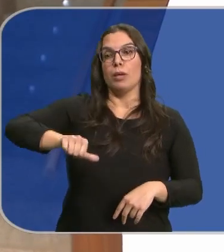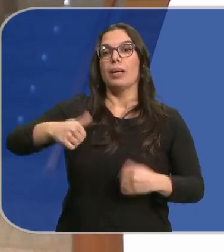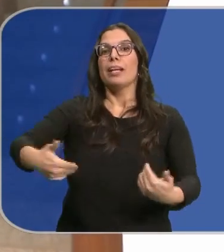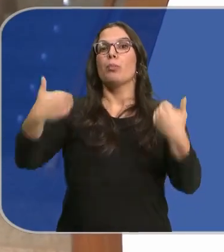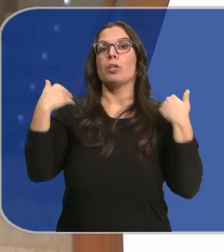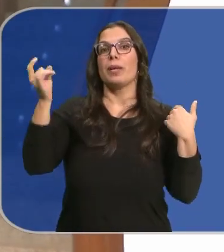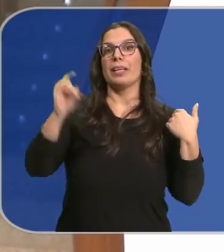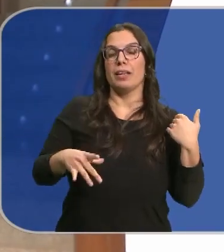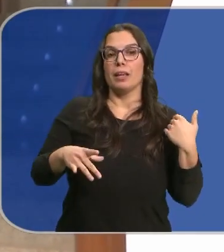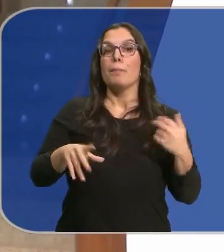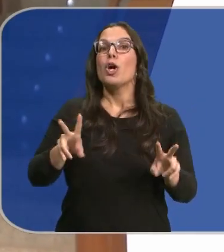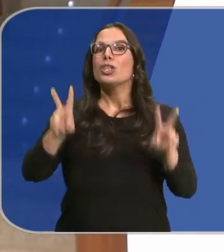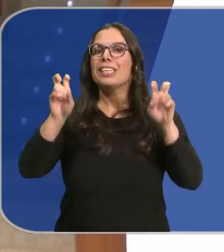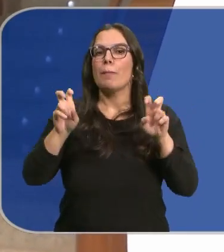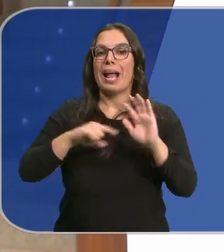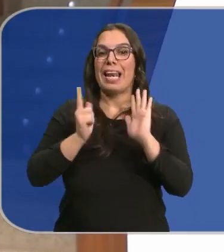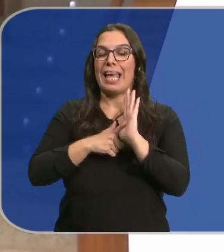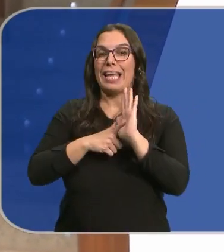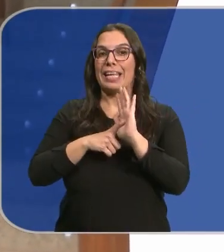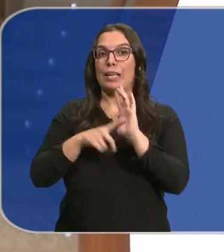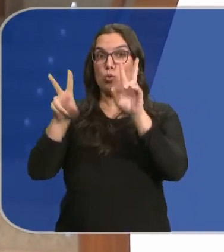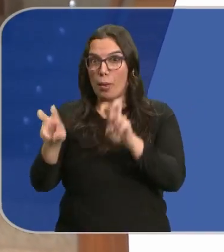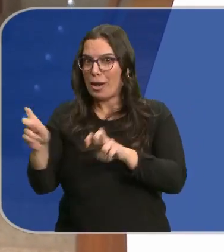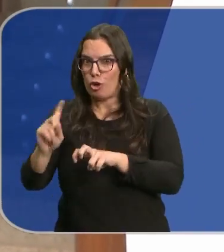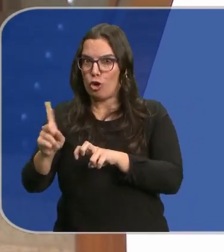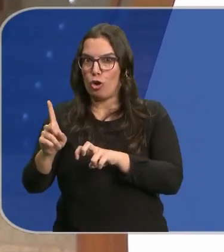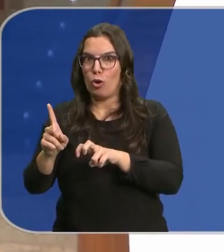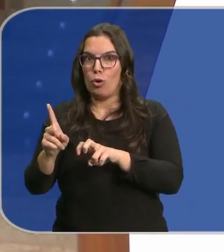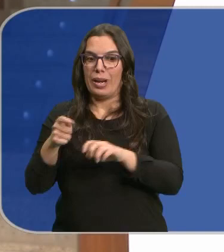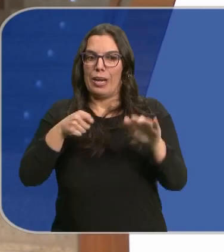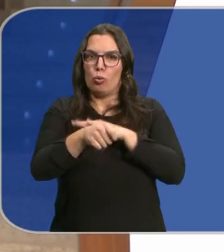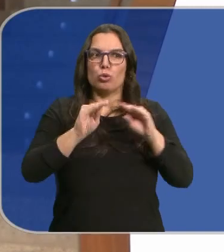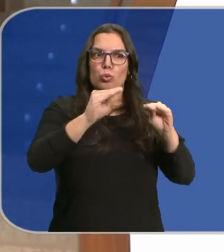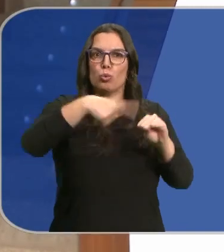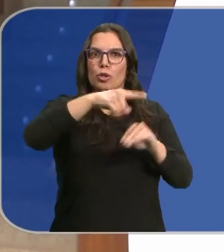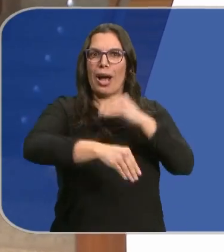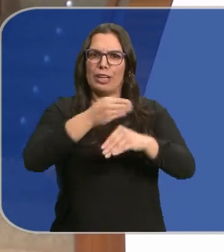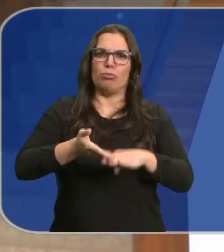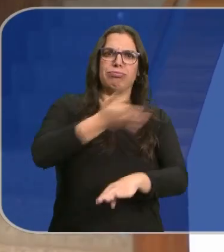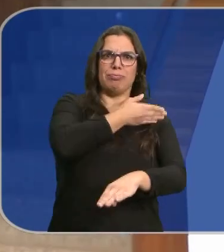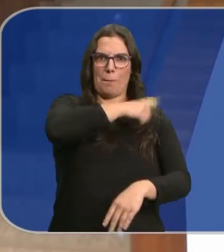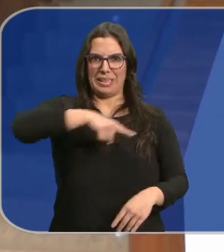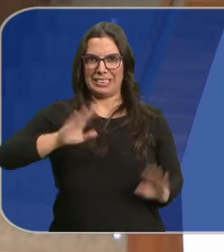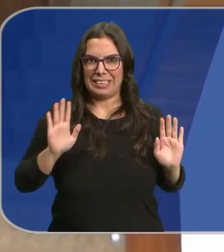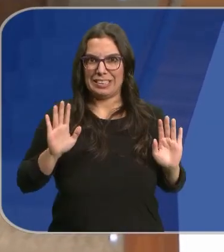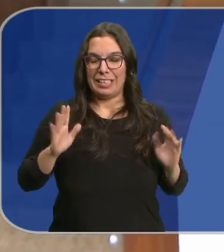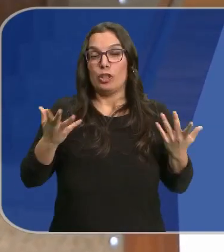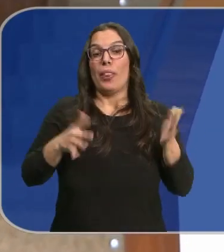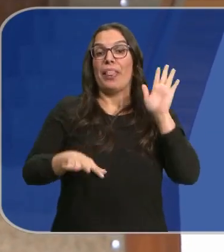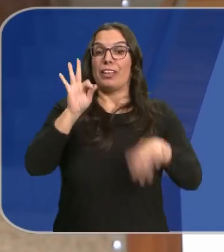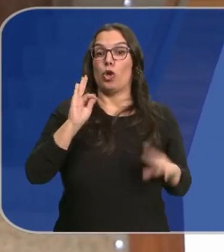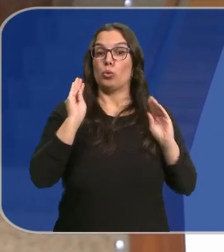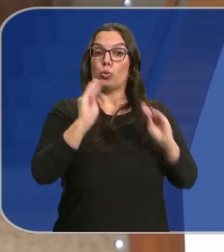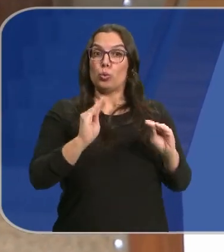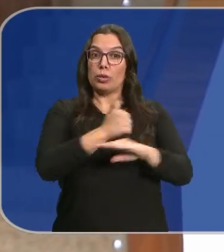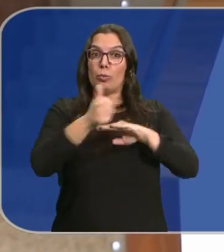resolver. Pero no el tema de la ley sobre el sí es sí, sino un recurso que tenía planteado desde hace meses. Y la decisión que haya de